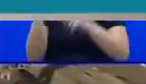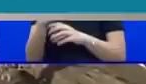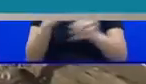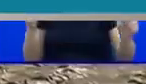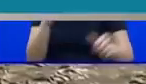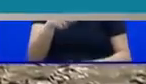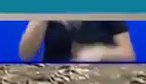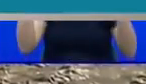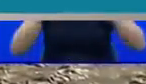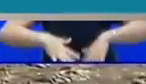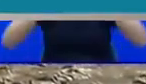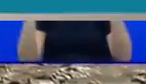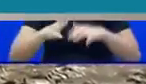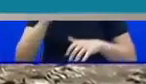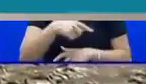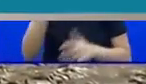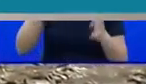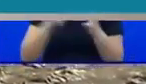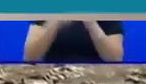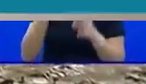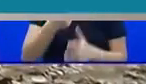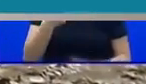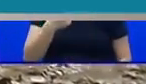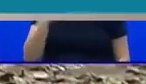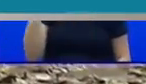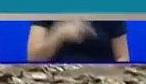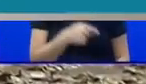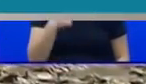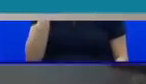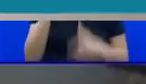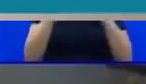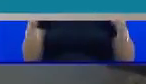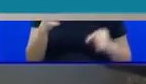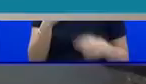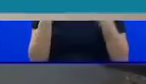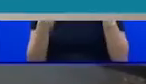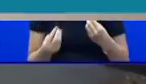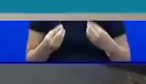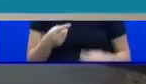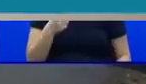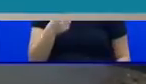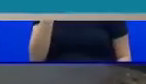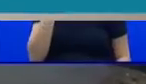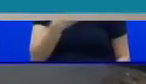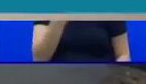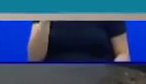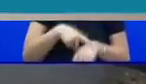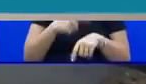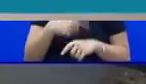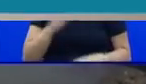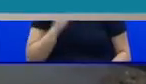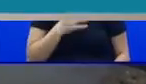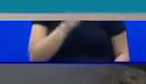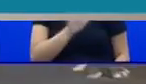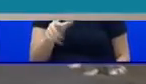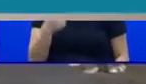emergencias naturales, como las inundaciones. Y de hecho, este fin de semana, Ricardo, las autoridades niponas llegaron a recomendar